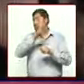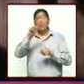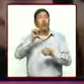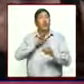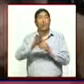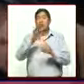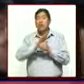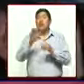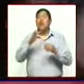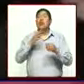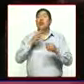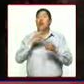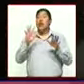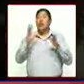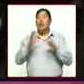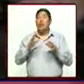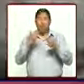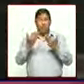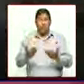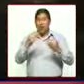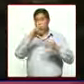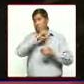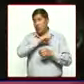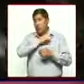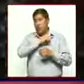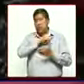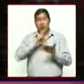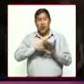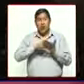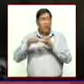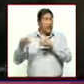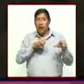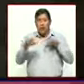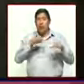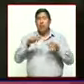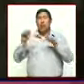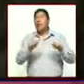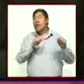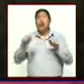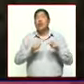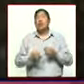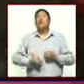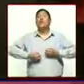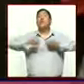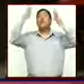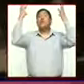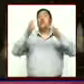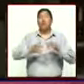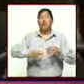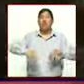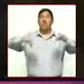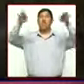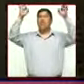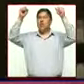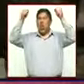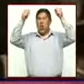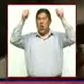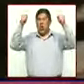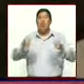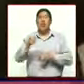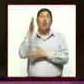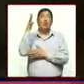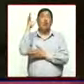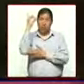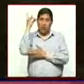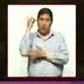suficiente, aunque todavía hay un contingente que se encuentra en este ingreso. Llegaron los activistas con muchos carteles, con la bandera, nuestra tricolor